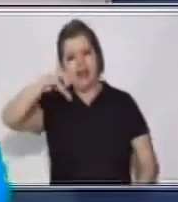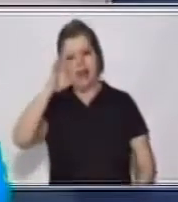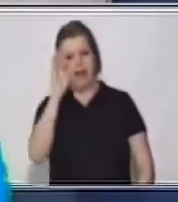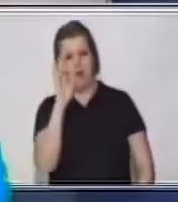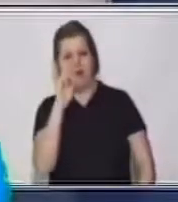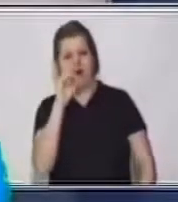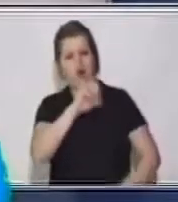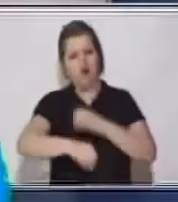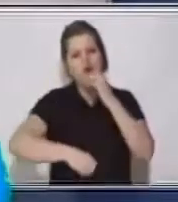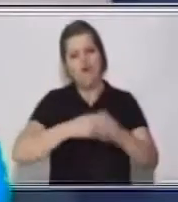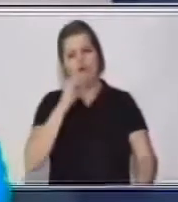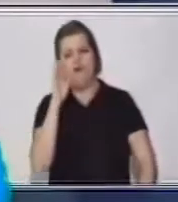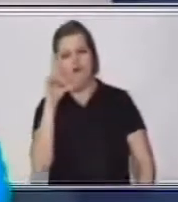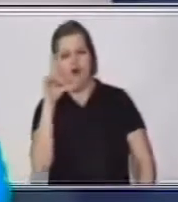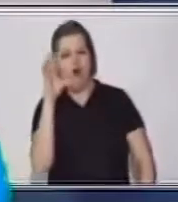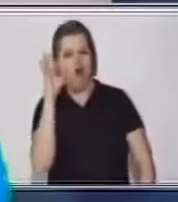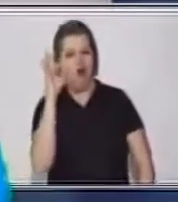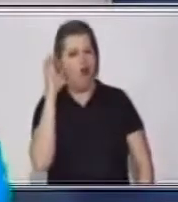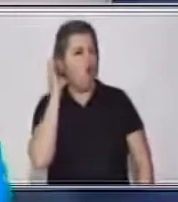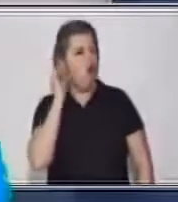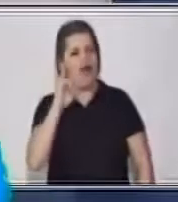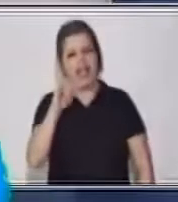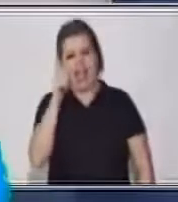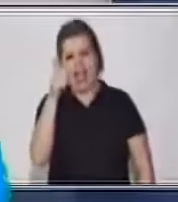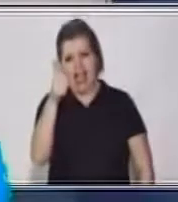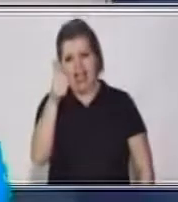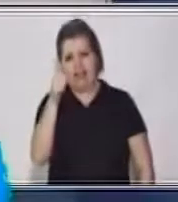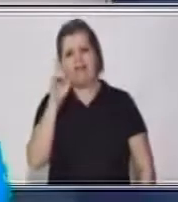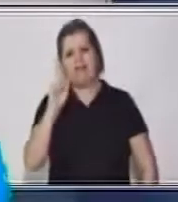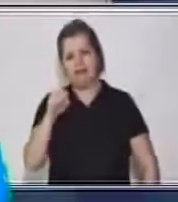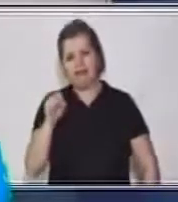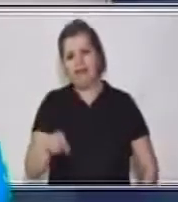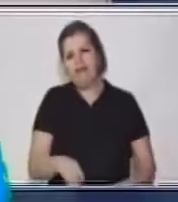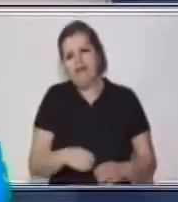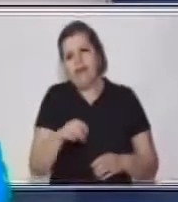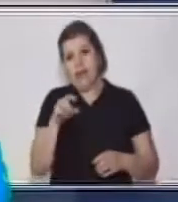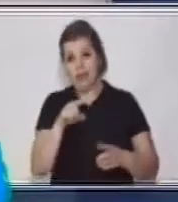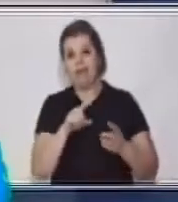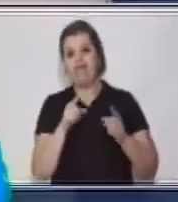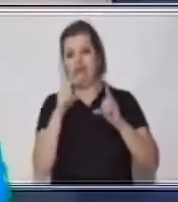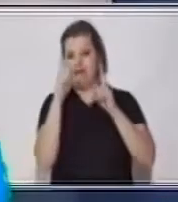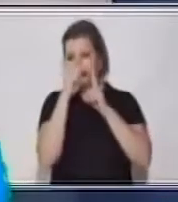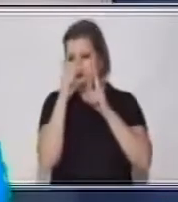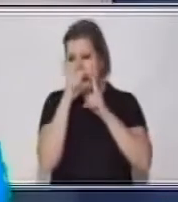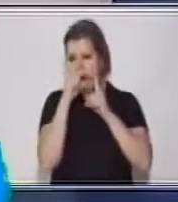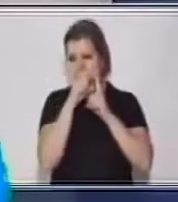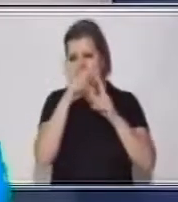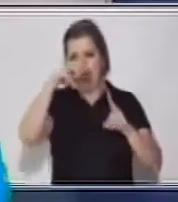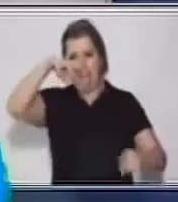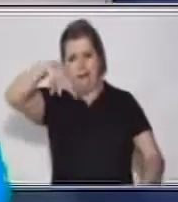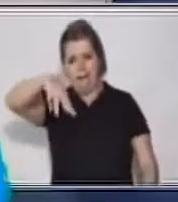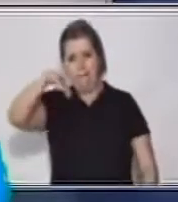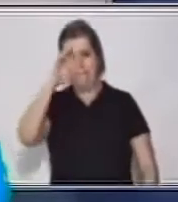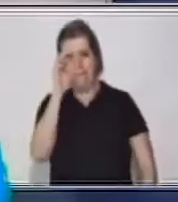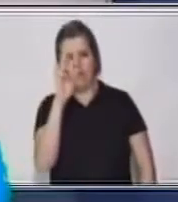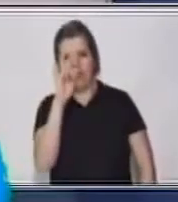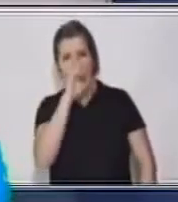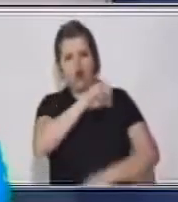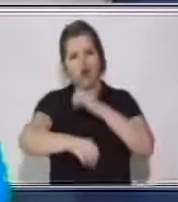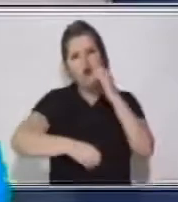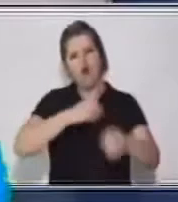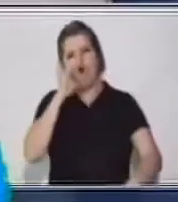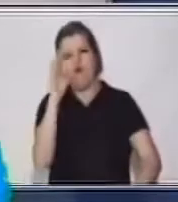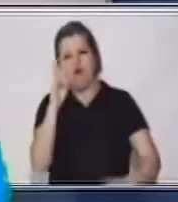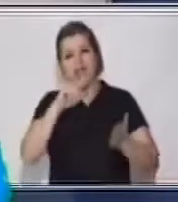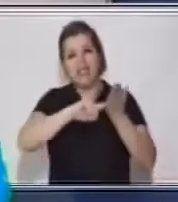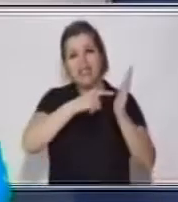podemos especificar prácticamente por su etimología, que es morfo, que en este caso sería forma si lo podemos traducir, y